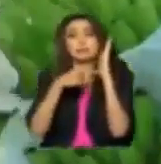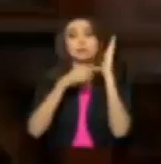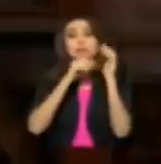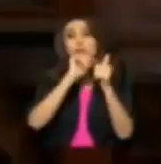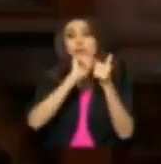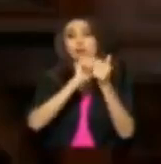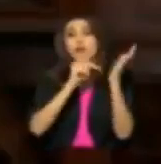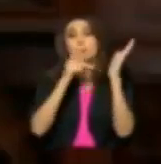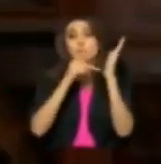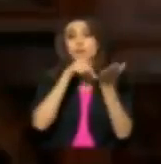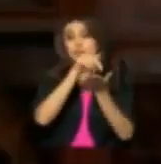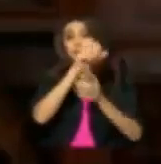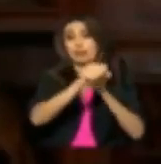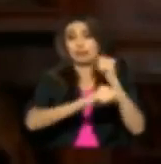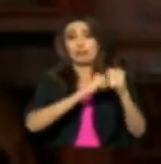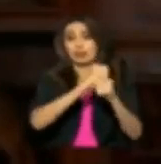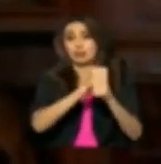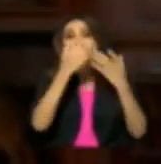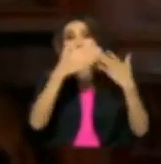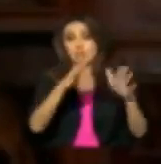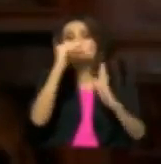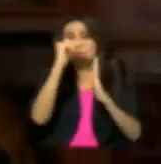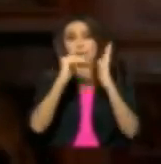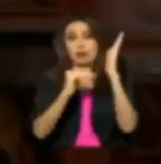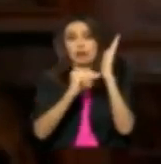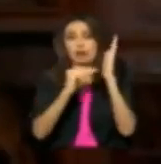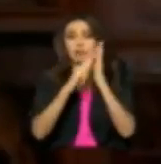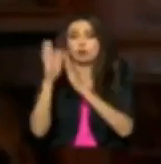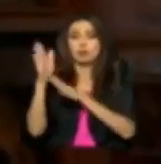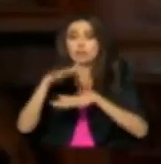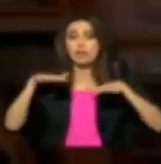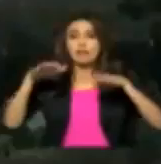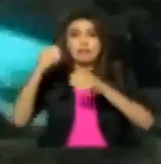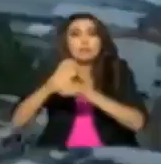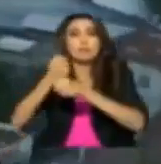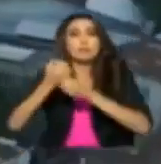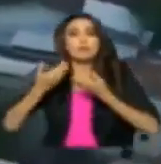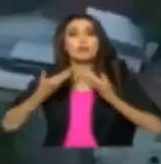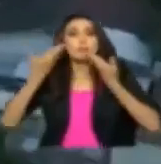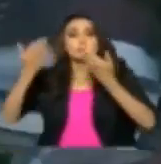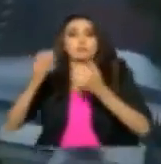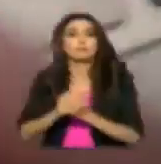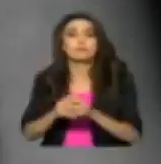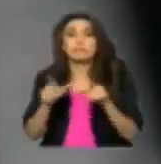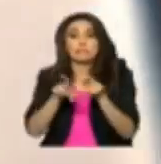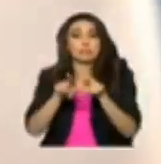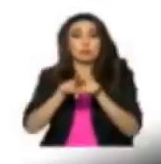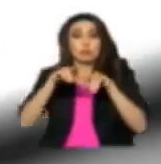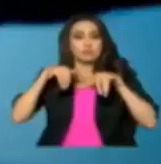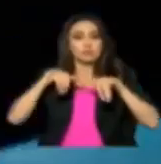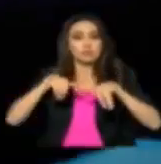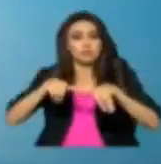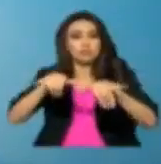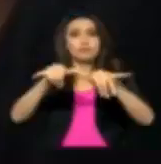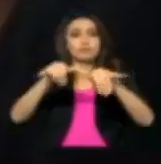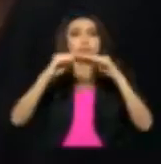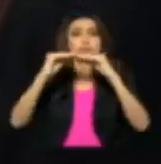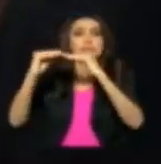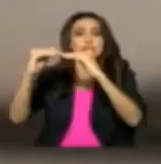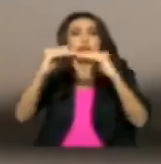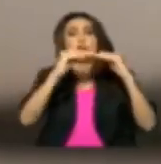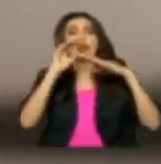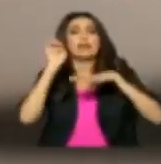llama. Dinamizamos el sector y al mismo tiempo generamos empleo. Vamos a seguir avanzando en la construcción del Ecuador